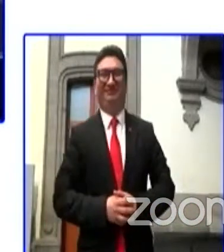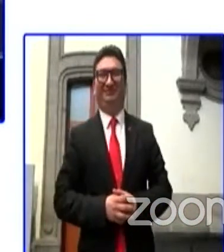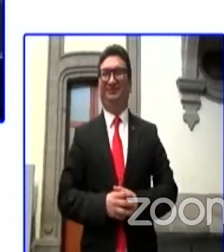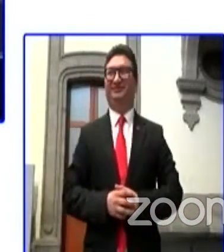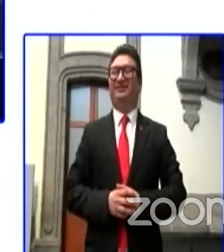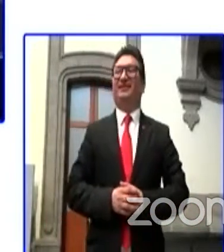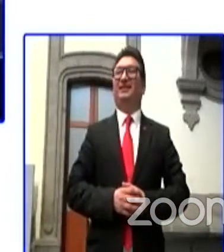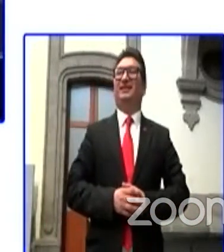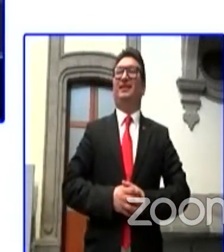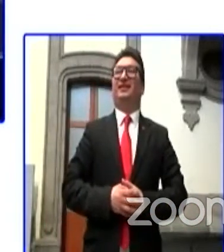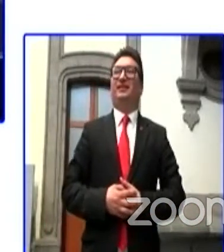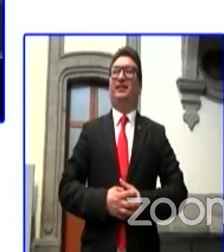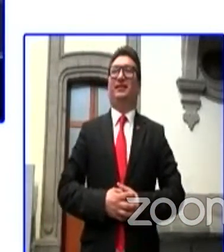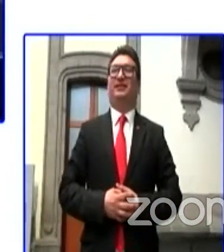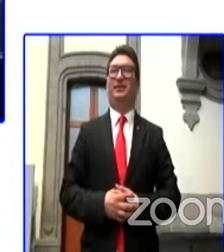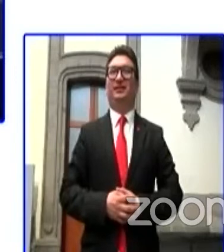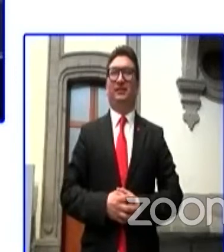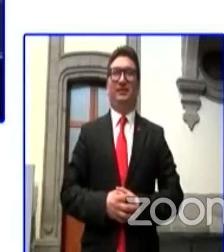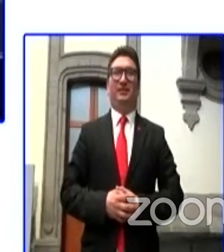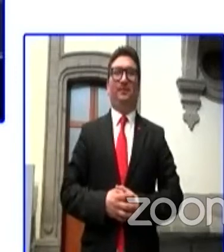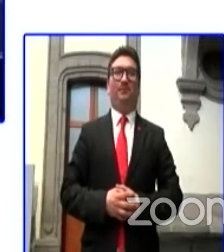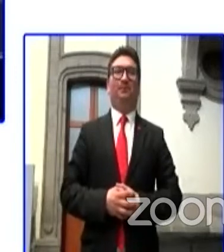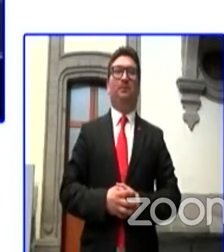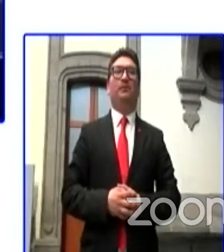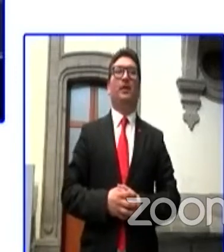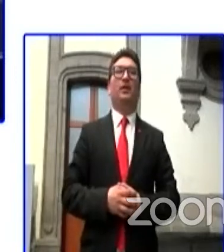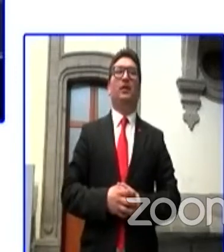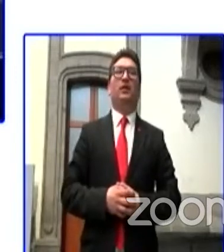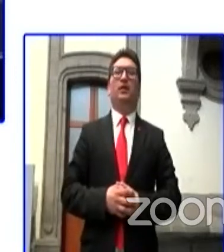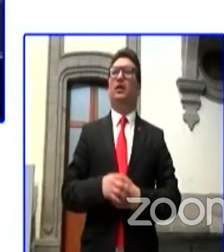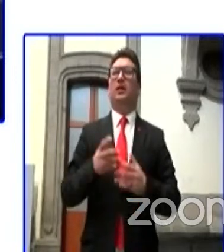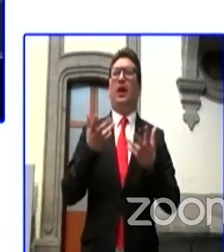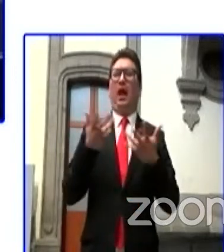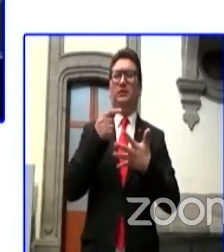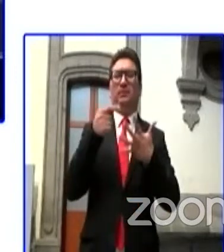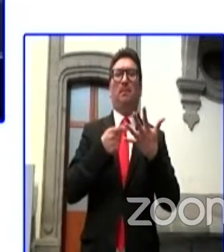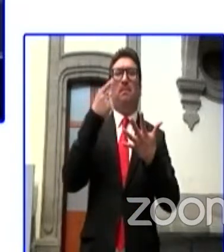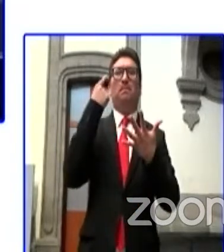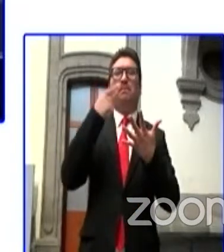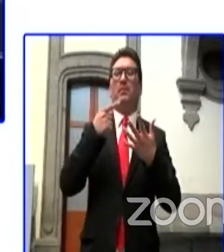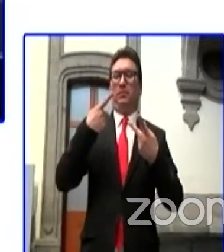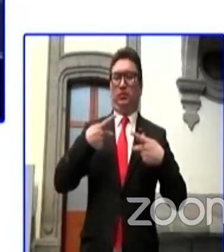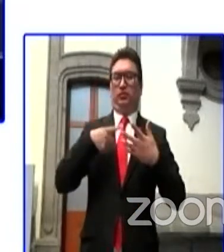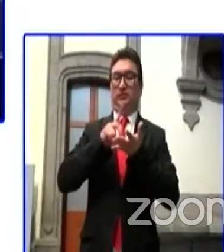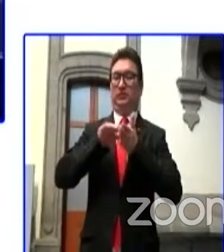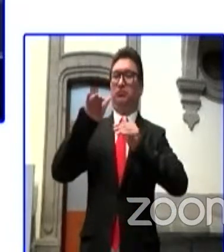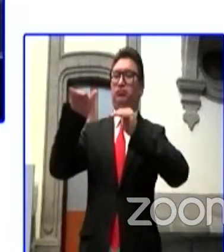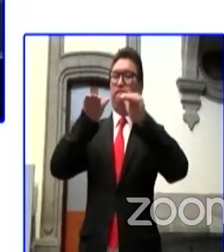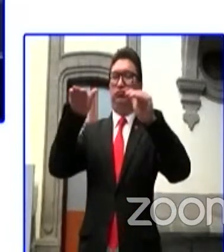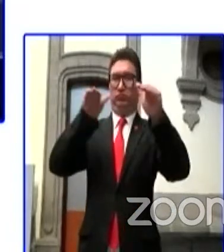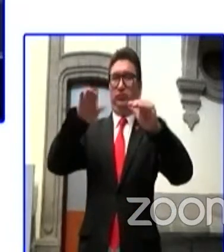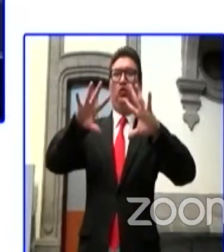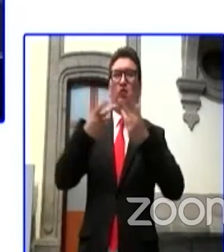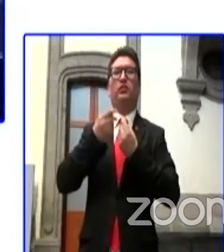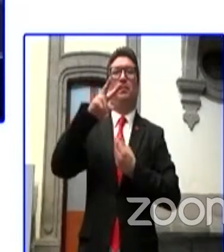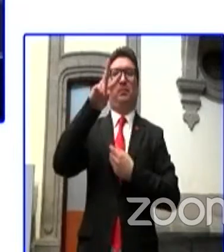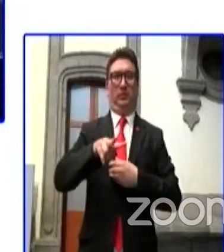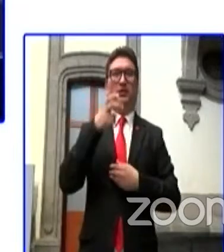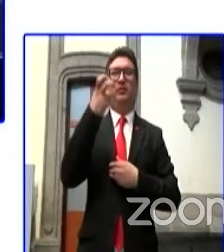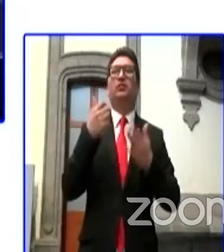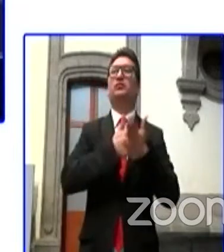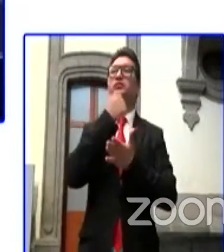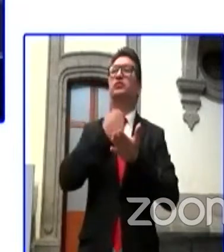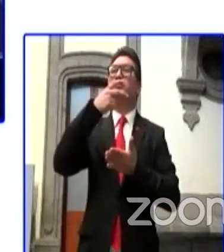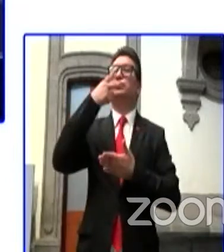que sea efectiva y no se diga que se trabajó sin el colectivo. Entonces, es así como la Ciudad de